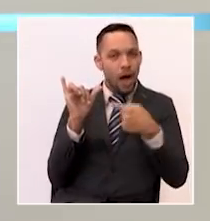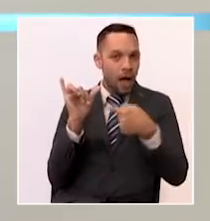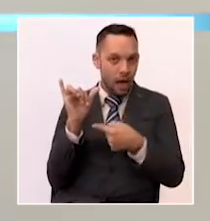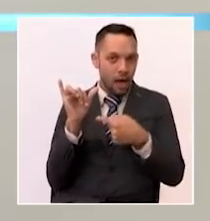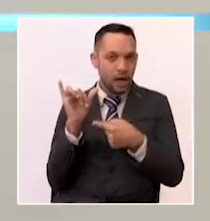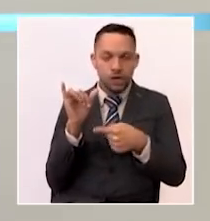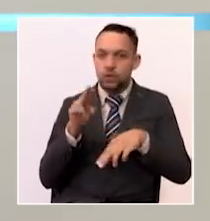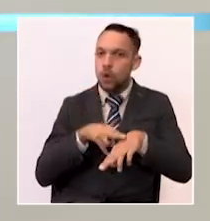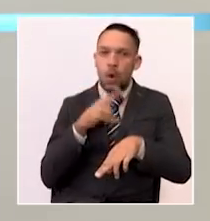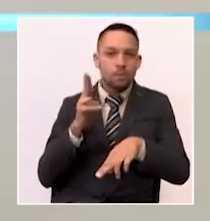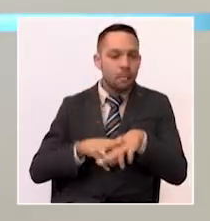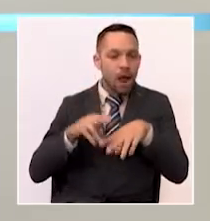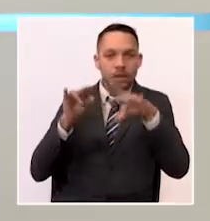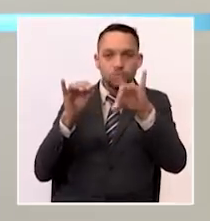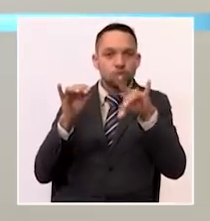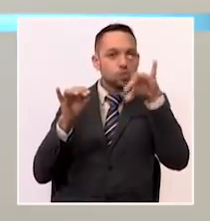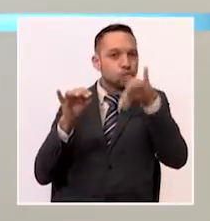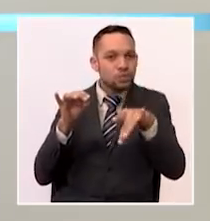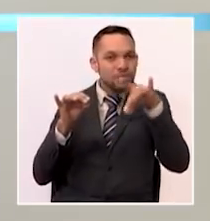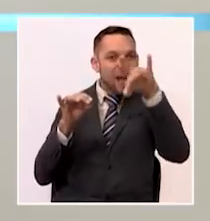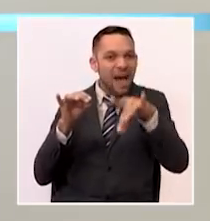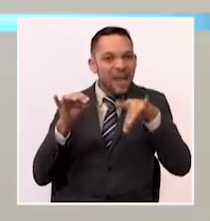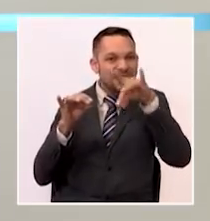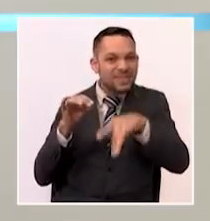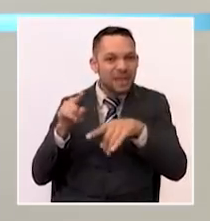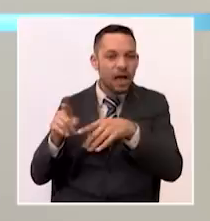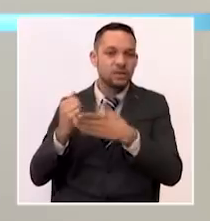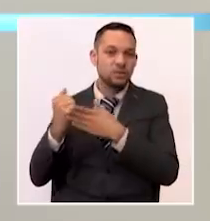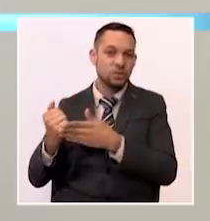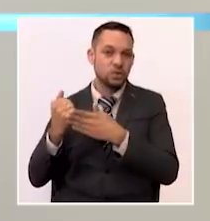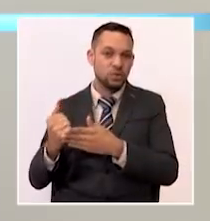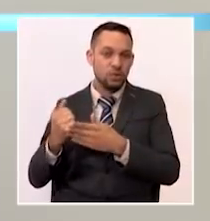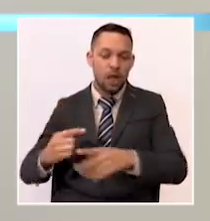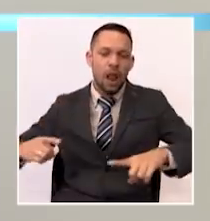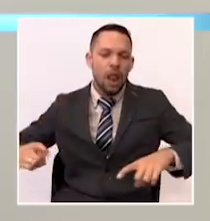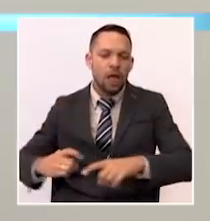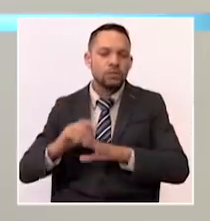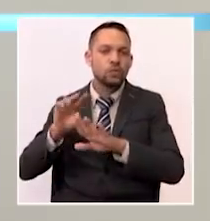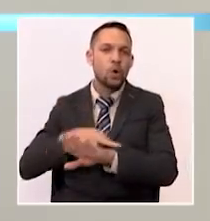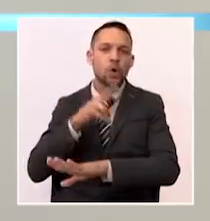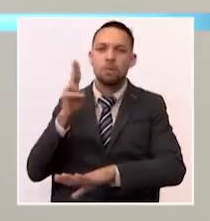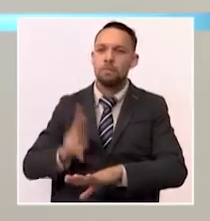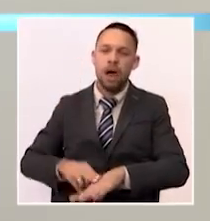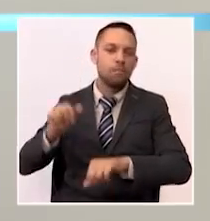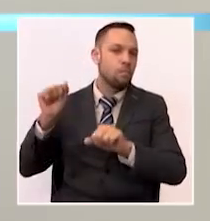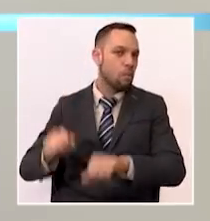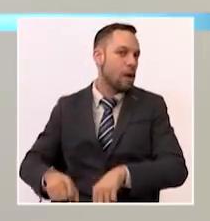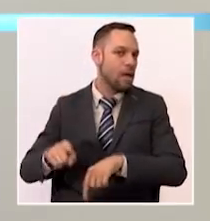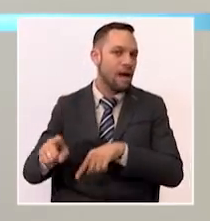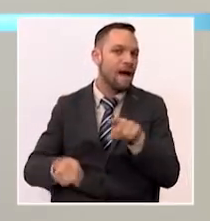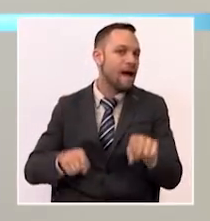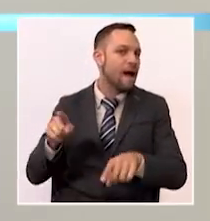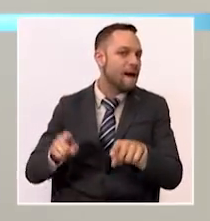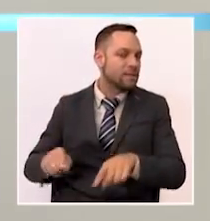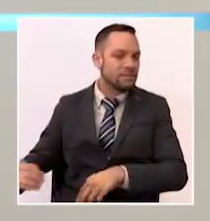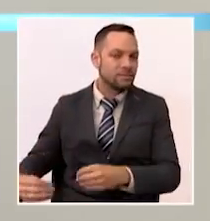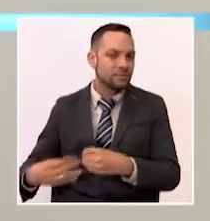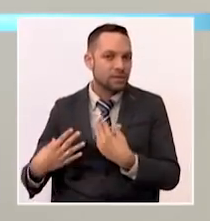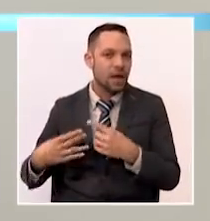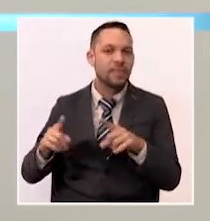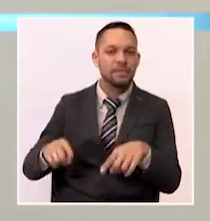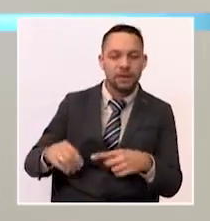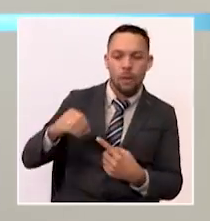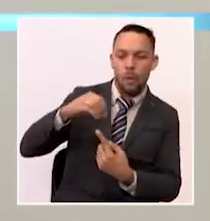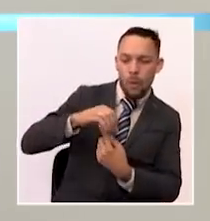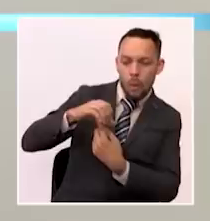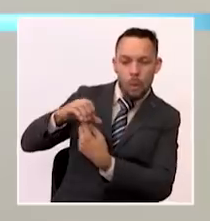mucosa es muy rica en muchas proteínas para muchas bacterias. Entonces es normal que yo encuentre estas bacterias y algunos de estos hongos haciendo parte de la vagina